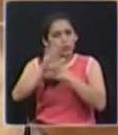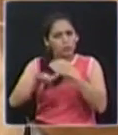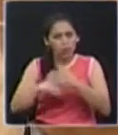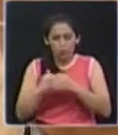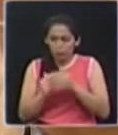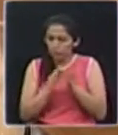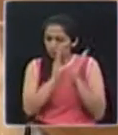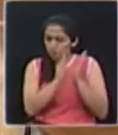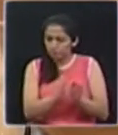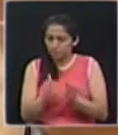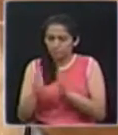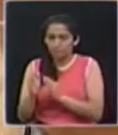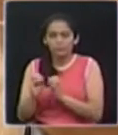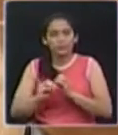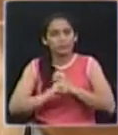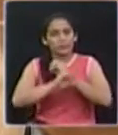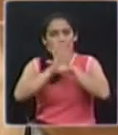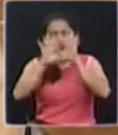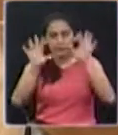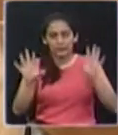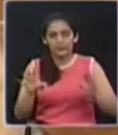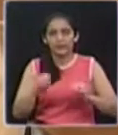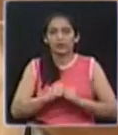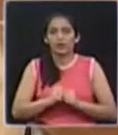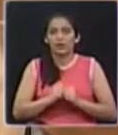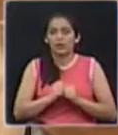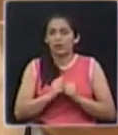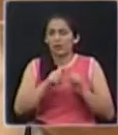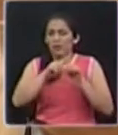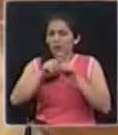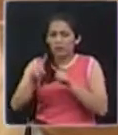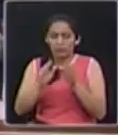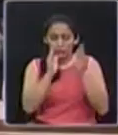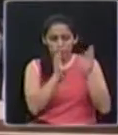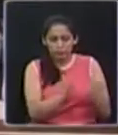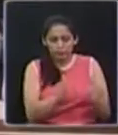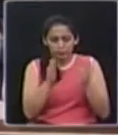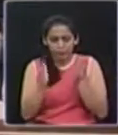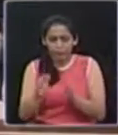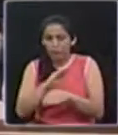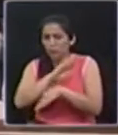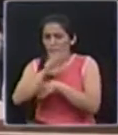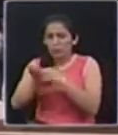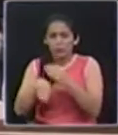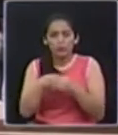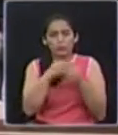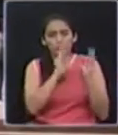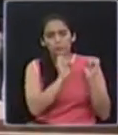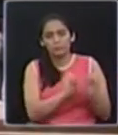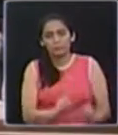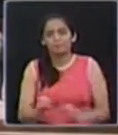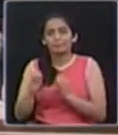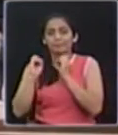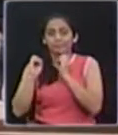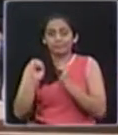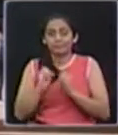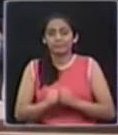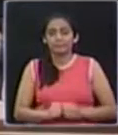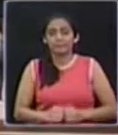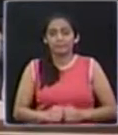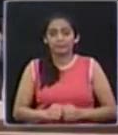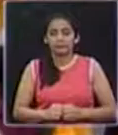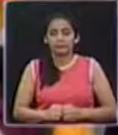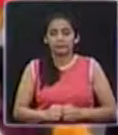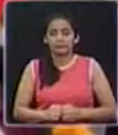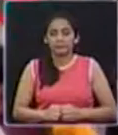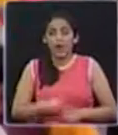sustentado en todo el tiempo de preparación y desarrollo técnico de cada fase. Cuestionó la campaña de difamación contra la institución que